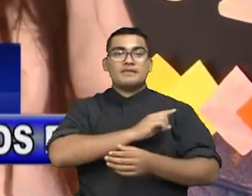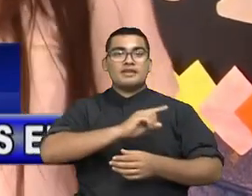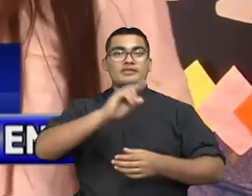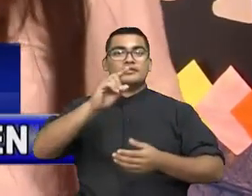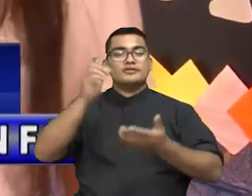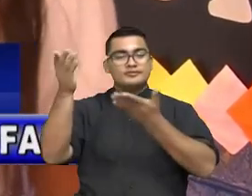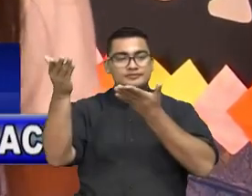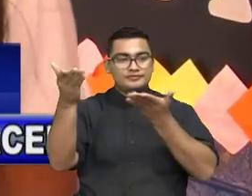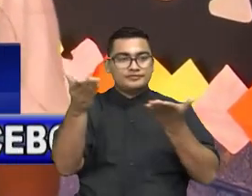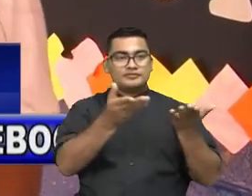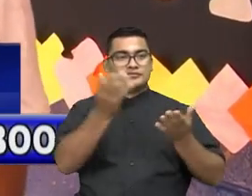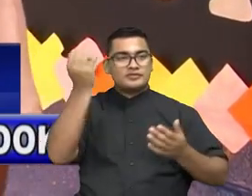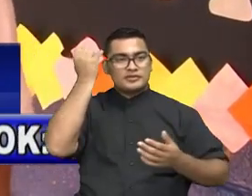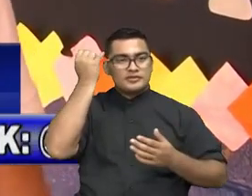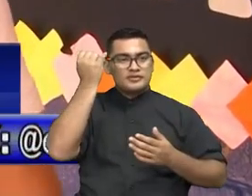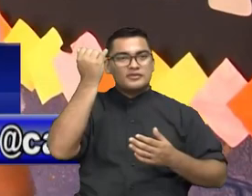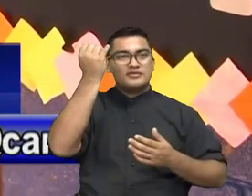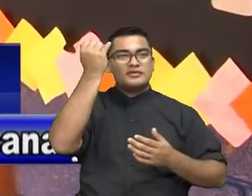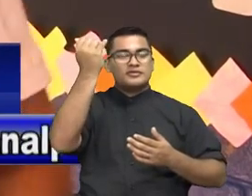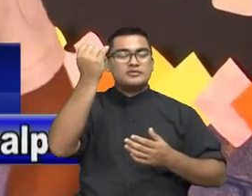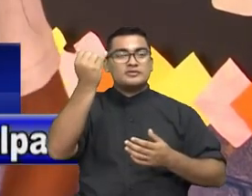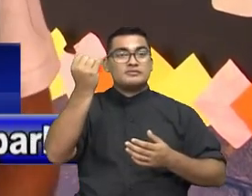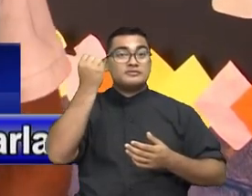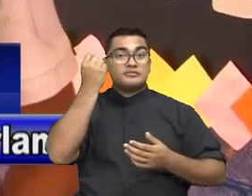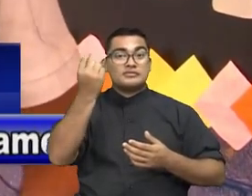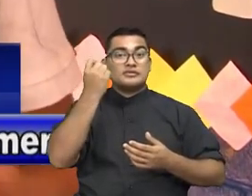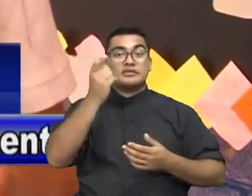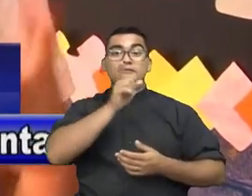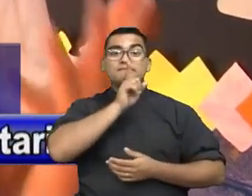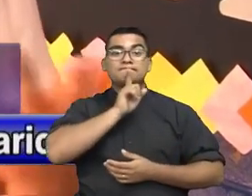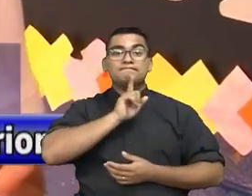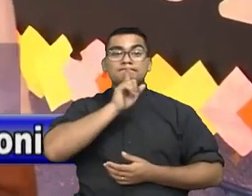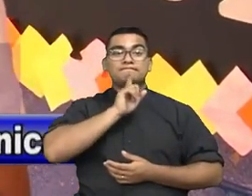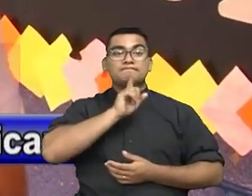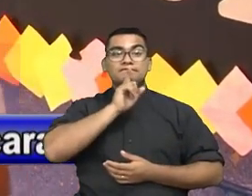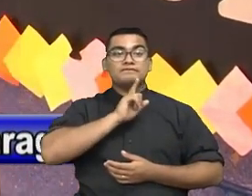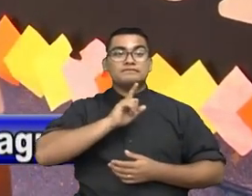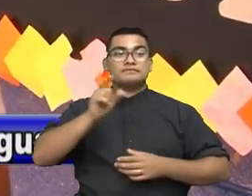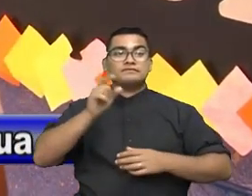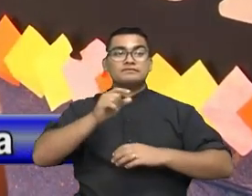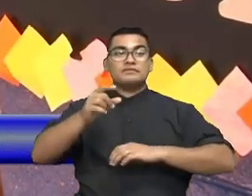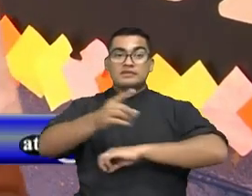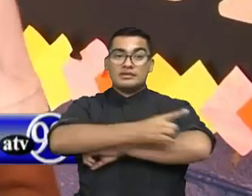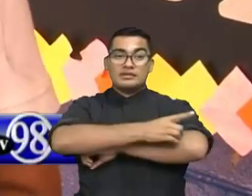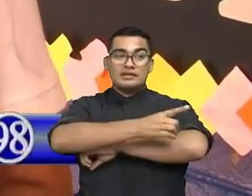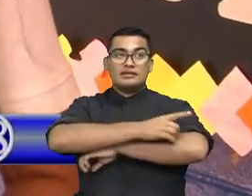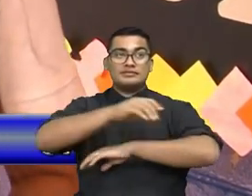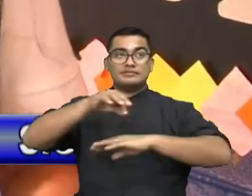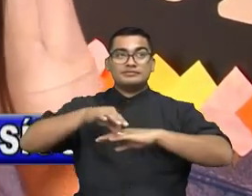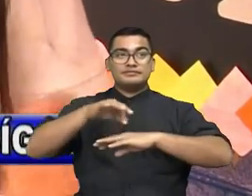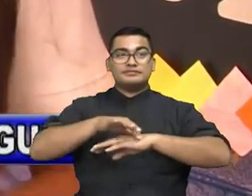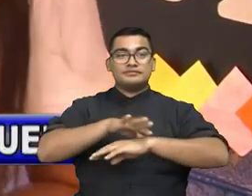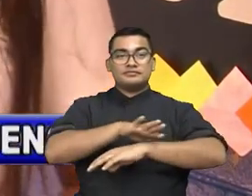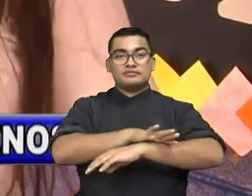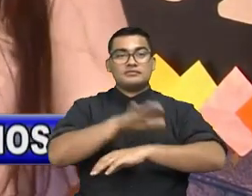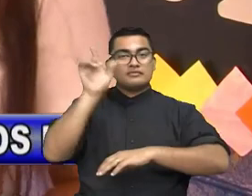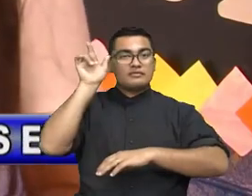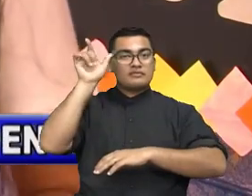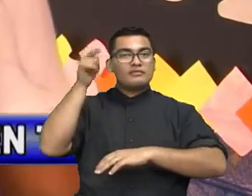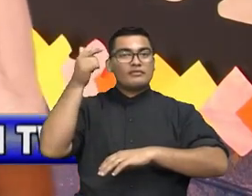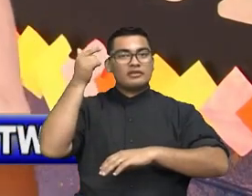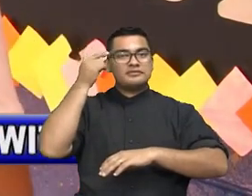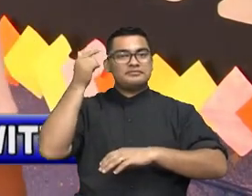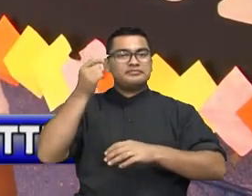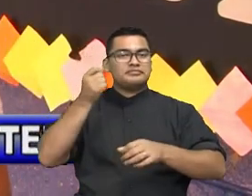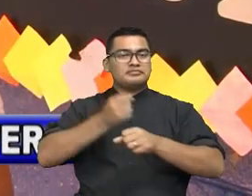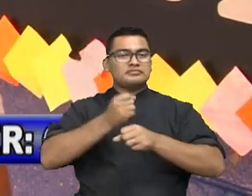sabiduría, entendimiento y sobre todo la tolerancia a nuestra pareja presidencial, a nuestro gobierno, para seguir adelante con